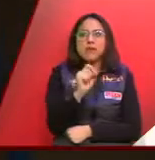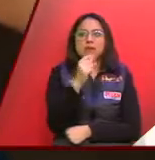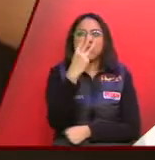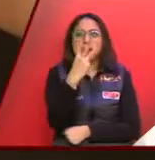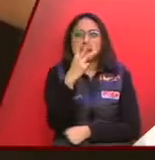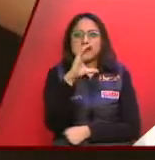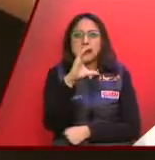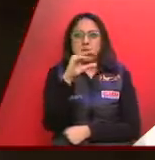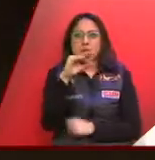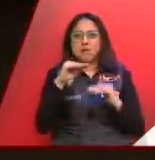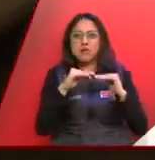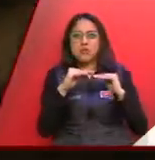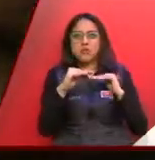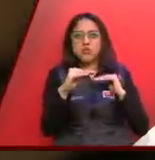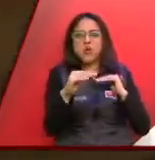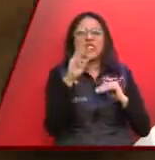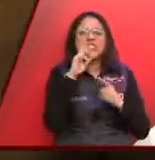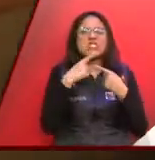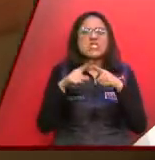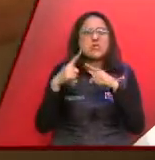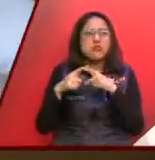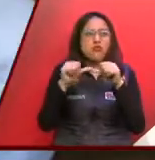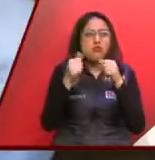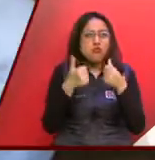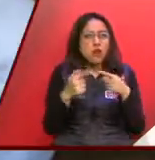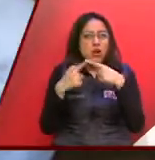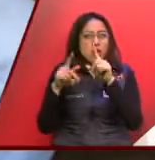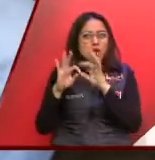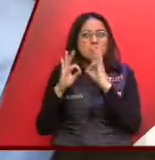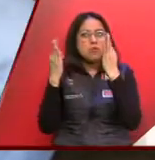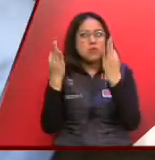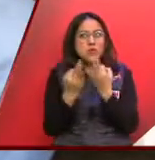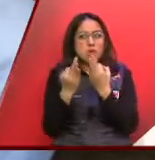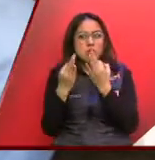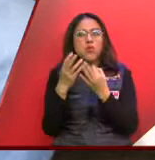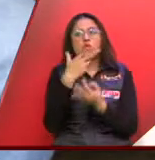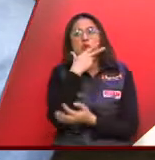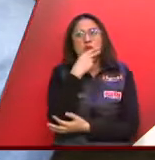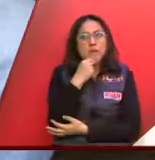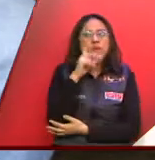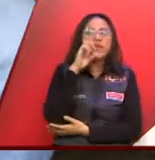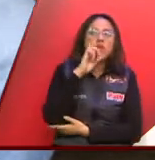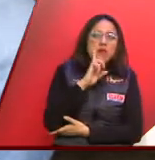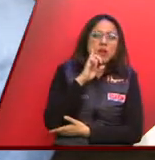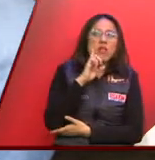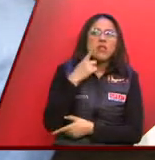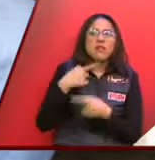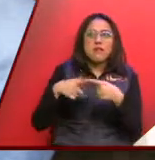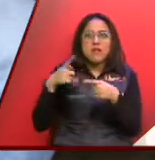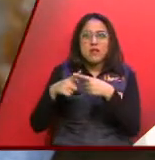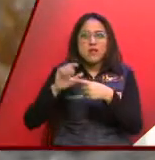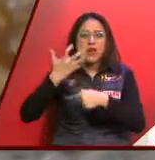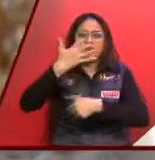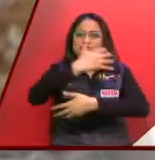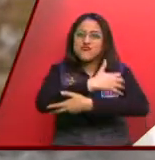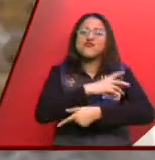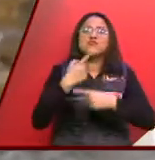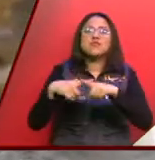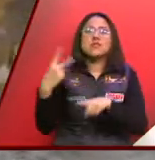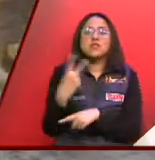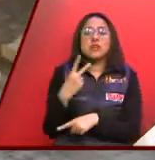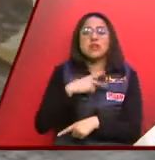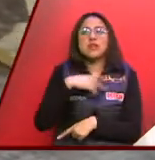centímetros, donde van a salir un par de esculturas al desnudo, un hombre y una mujer entrelazados. Rosel ha